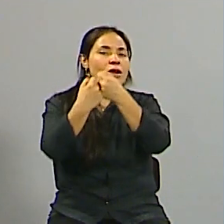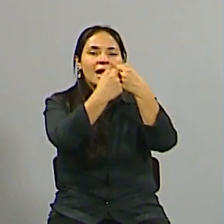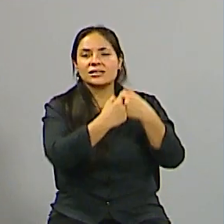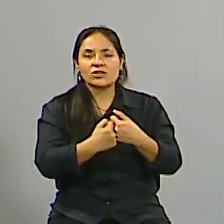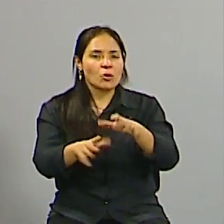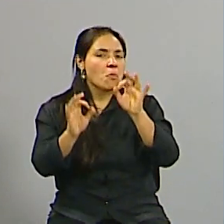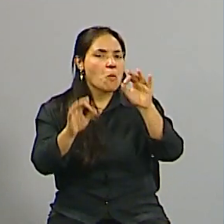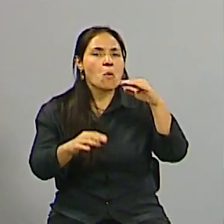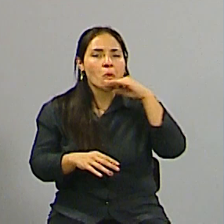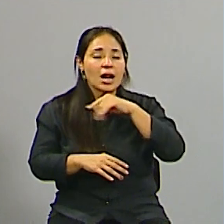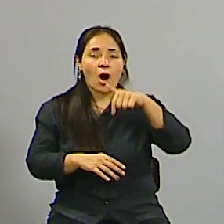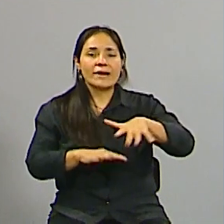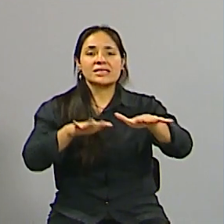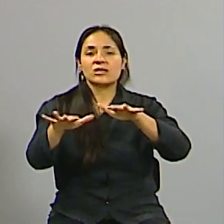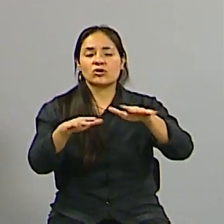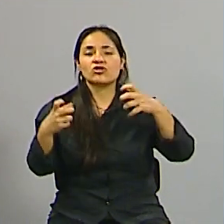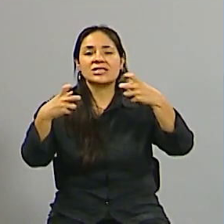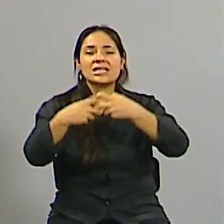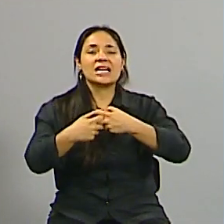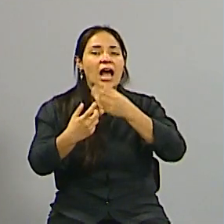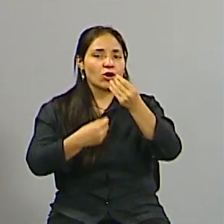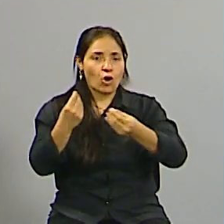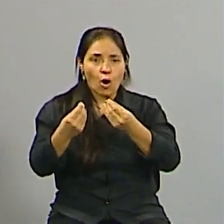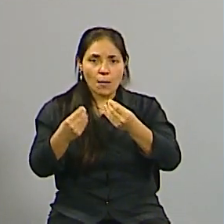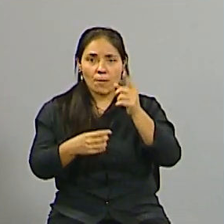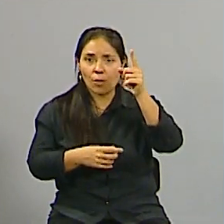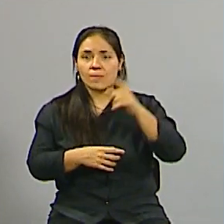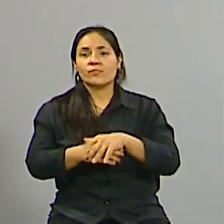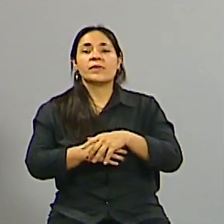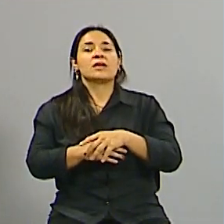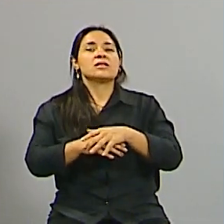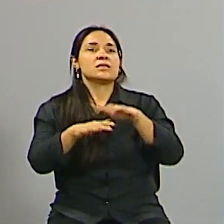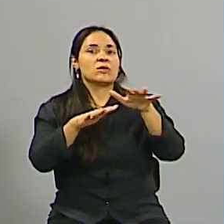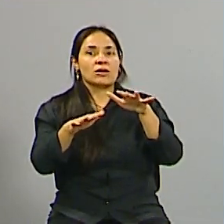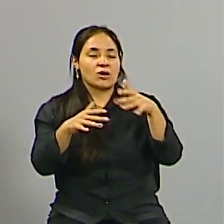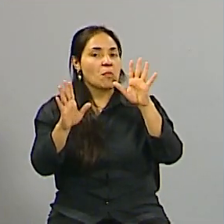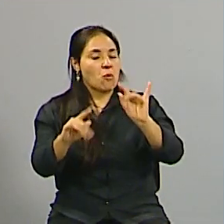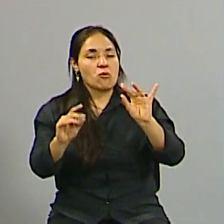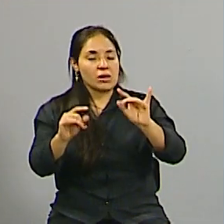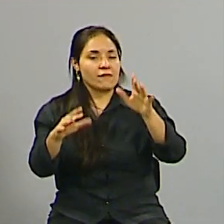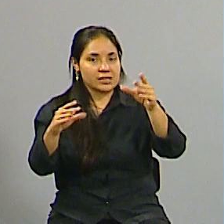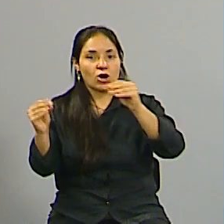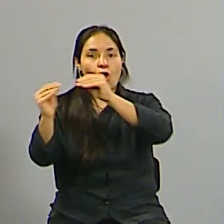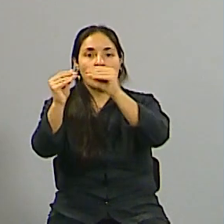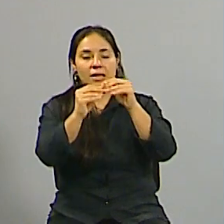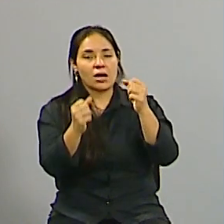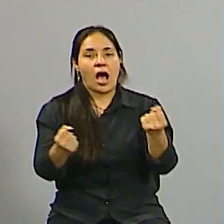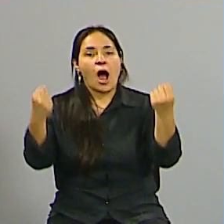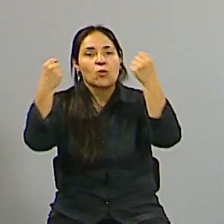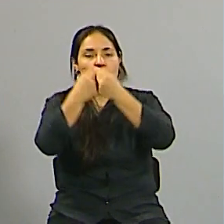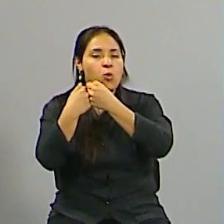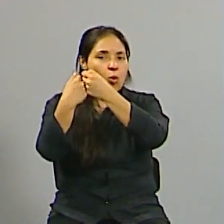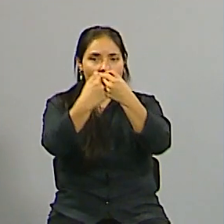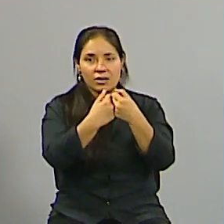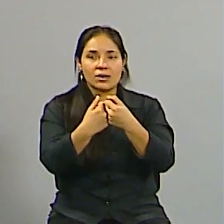mundo sindical en este momento. Porque son en condiciones realmente muy adversas, en que los compañeros se organizan, y hablo en